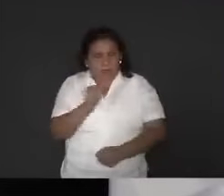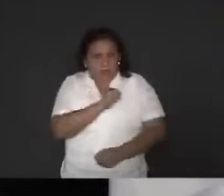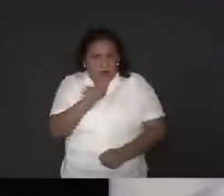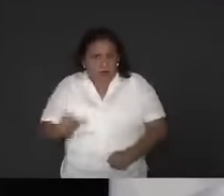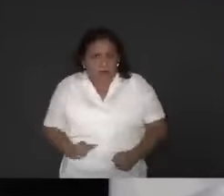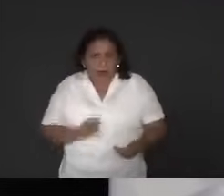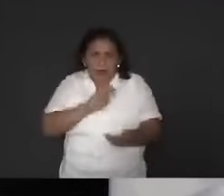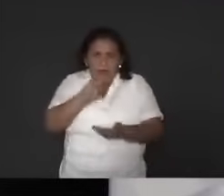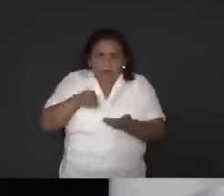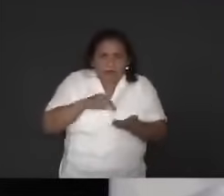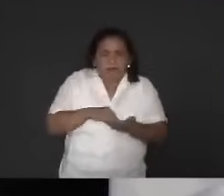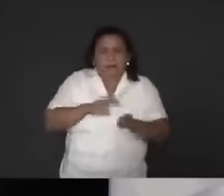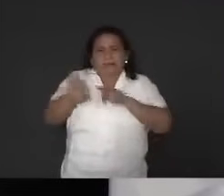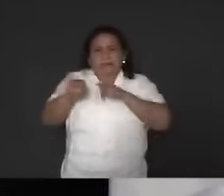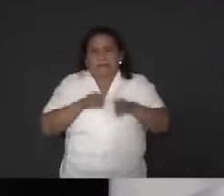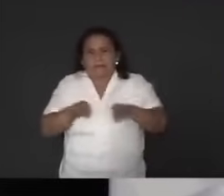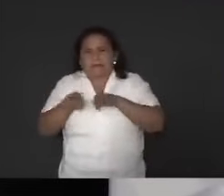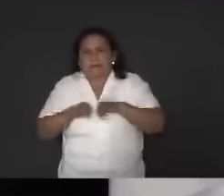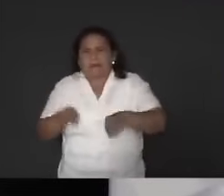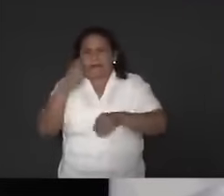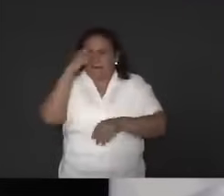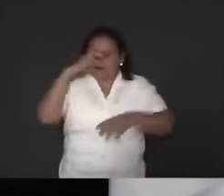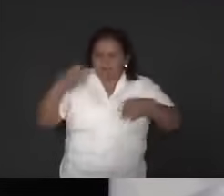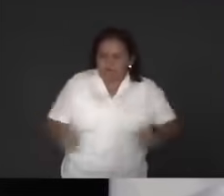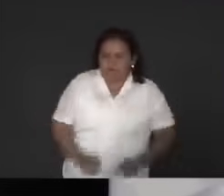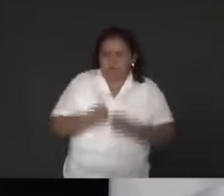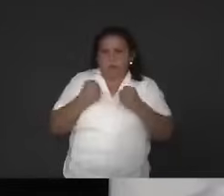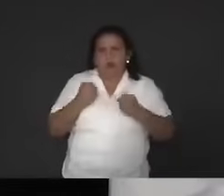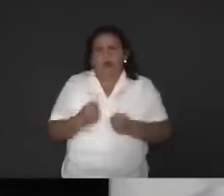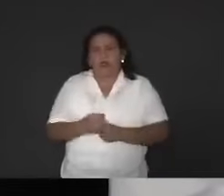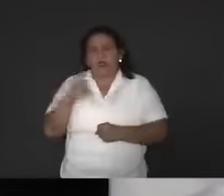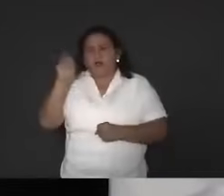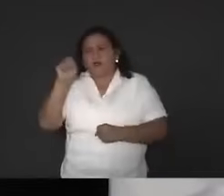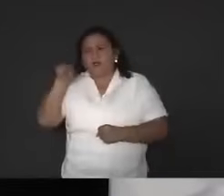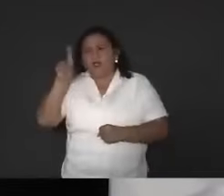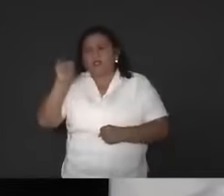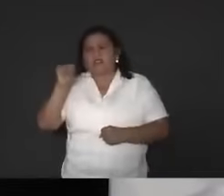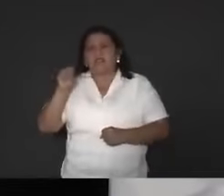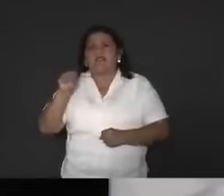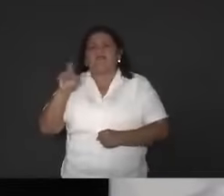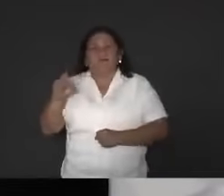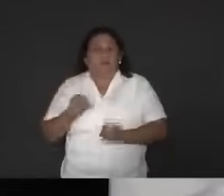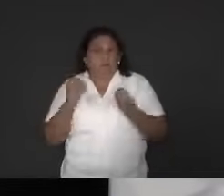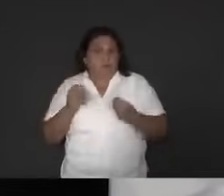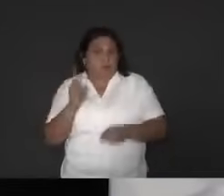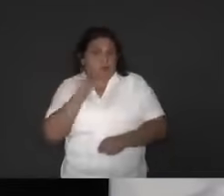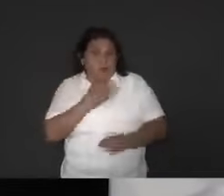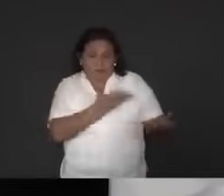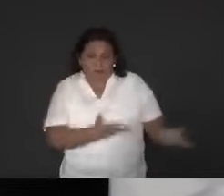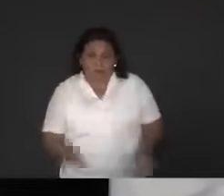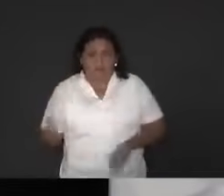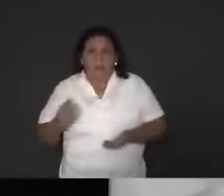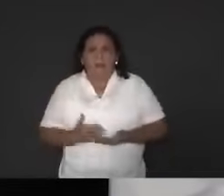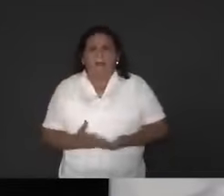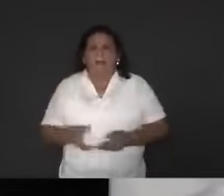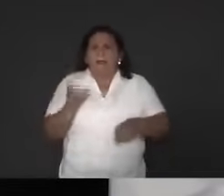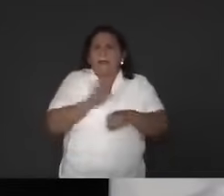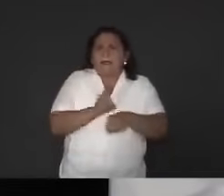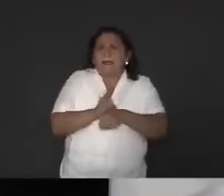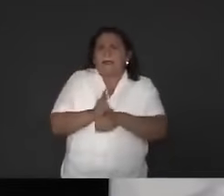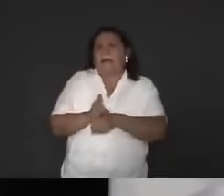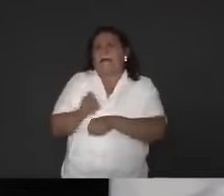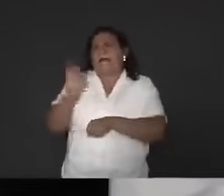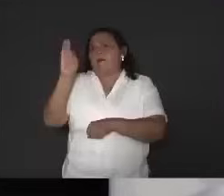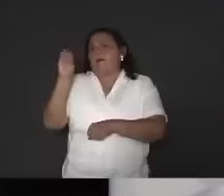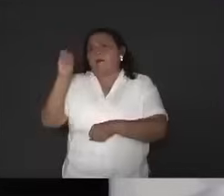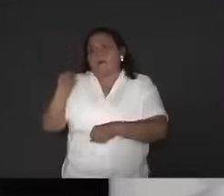de Mérida trabajamos para poder fortalecer los CENDIS, donde muchas mujeres llevan a sus hijos. Creamos el Día FEM, que es